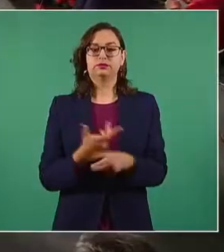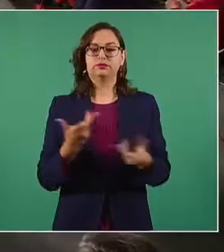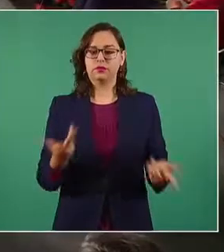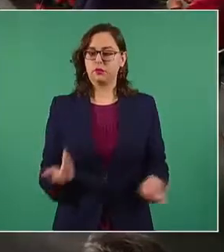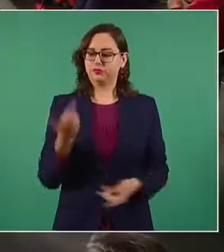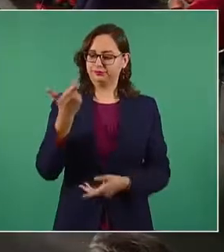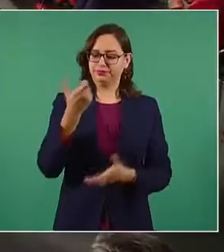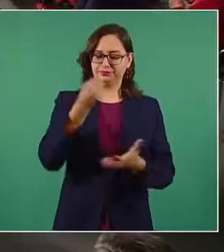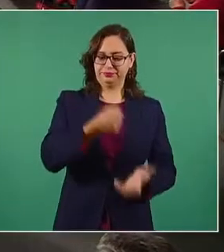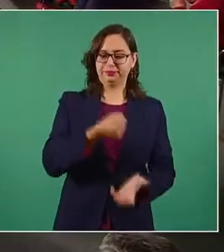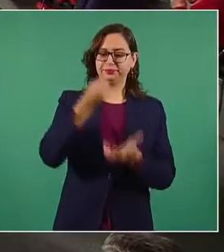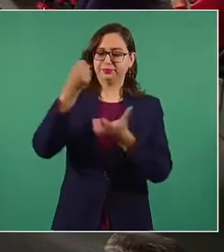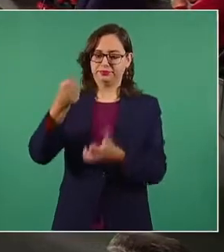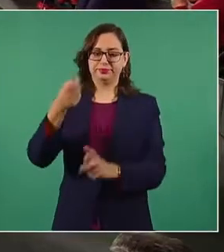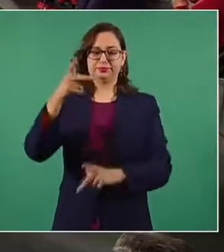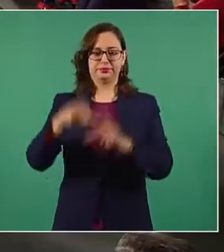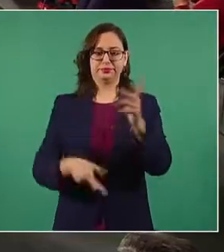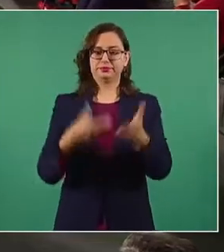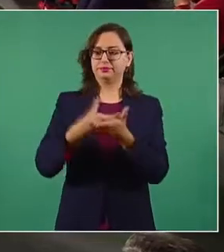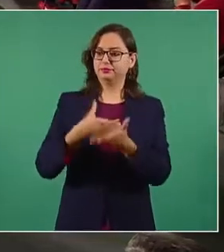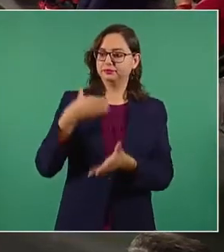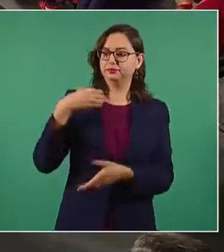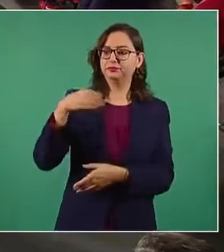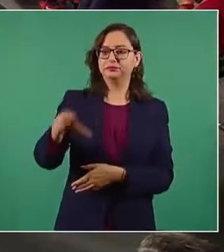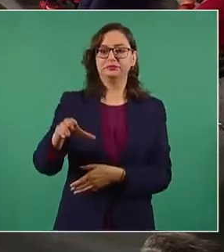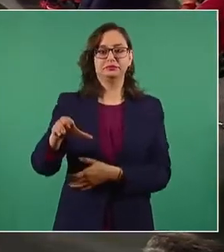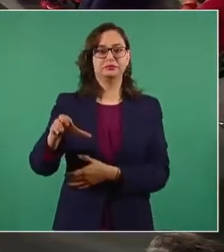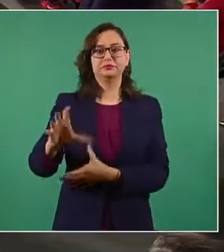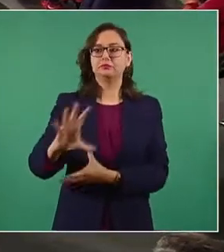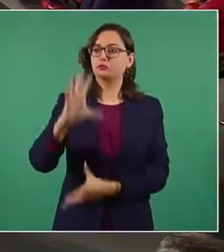anticipo y se iban,